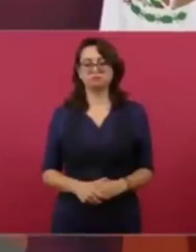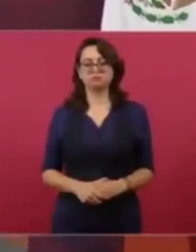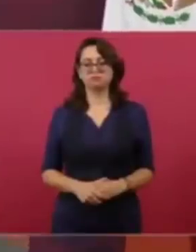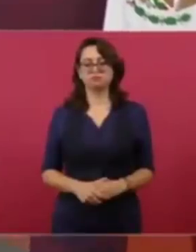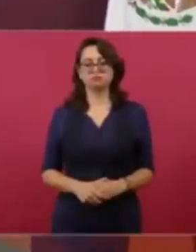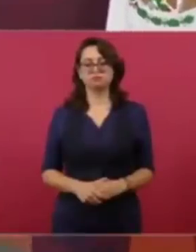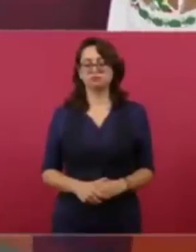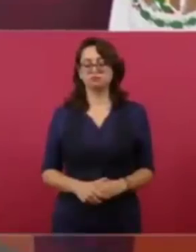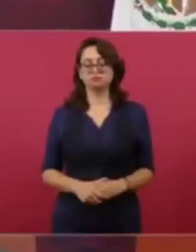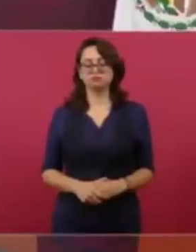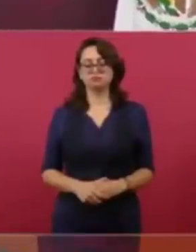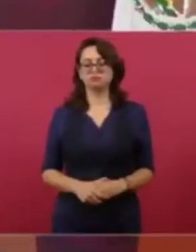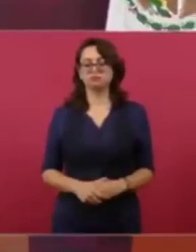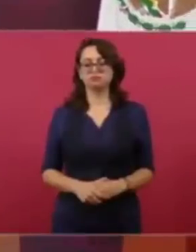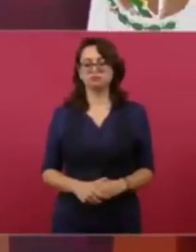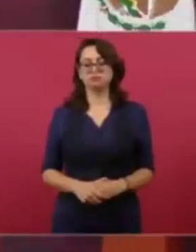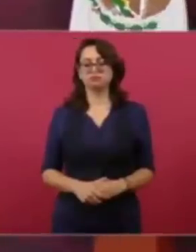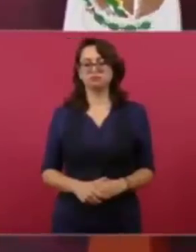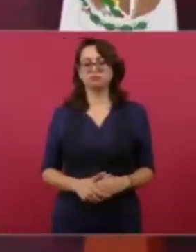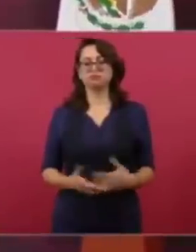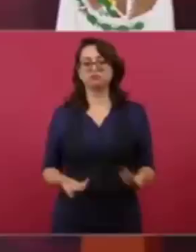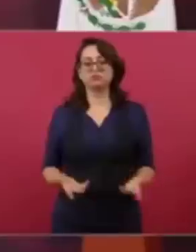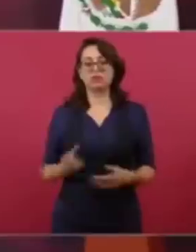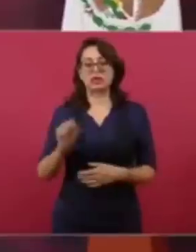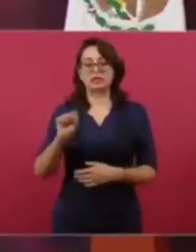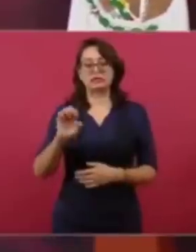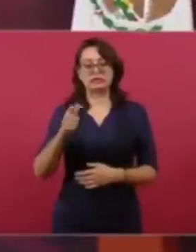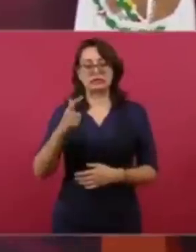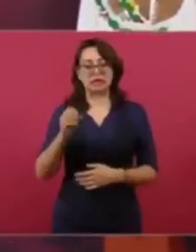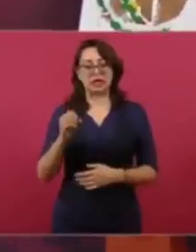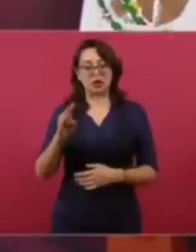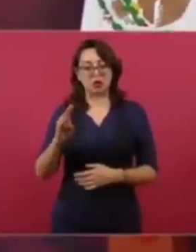legalmente sí puede la Secretaría de Gobernación